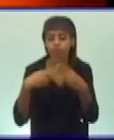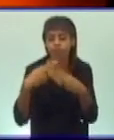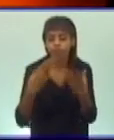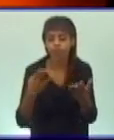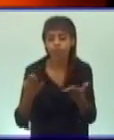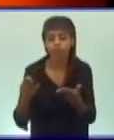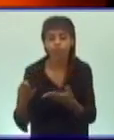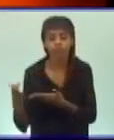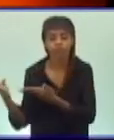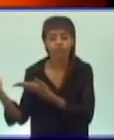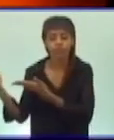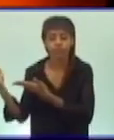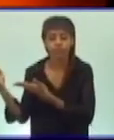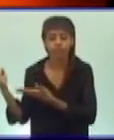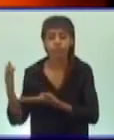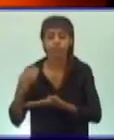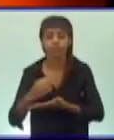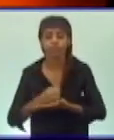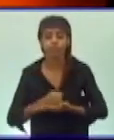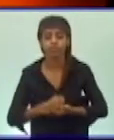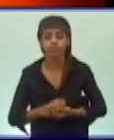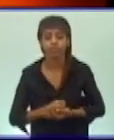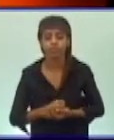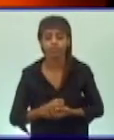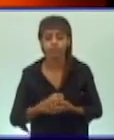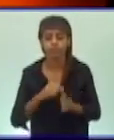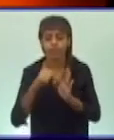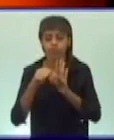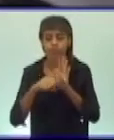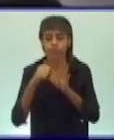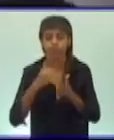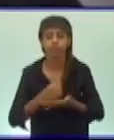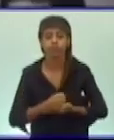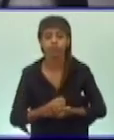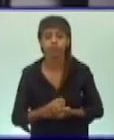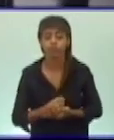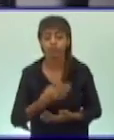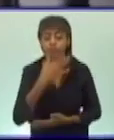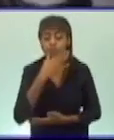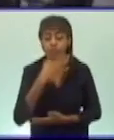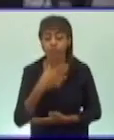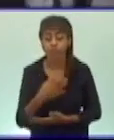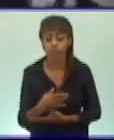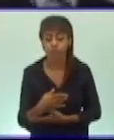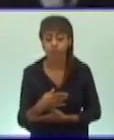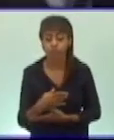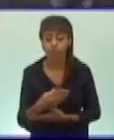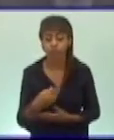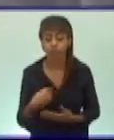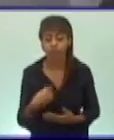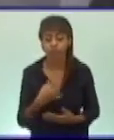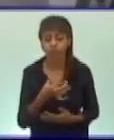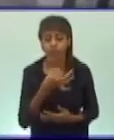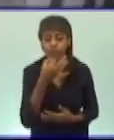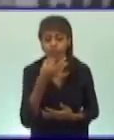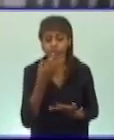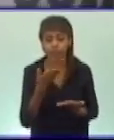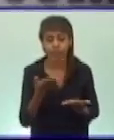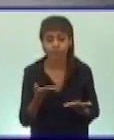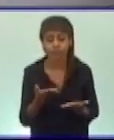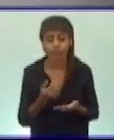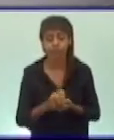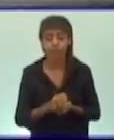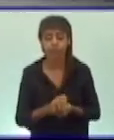sucedió. Entonces pedimos que ruede el material. Fidel, en el acto de presentación del Comité Central,